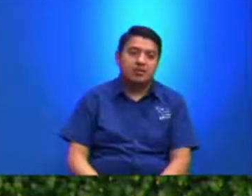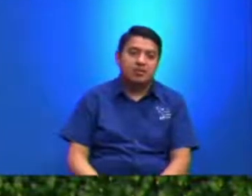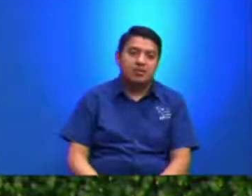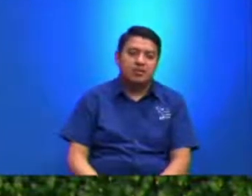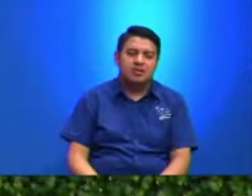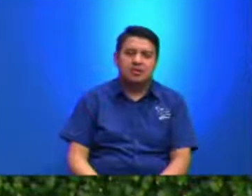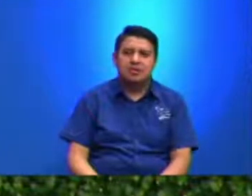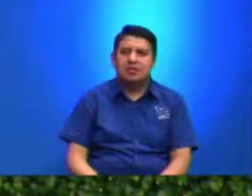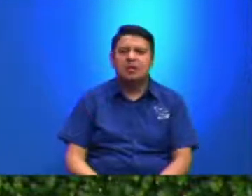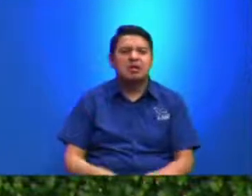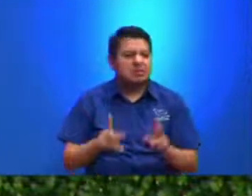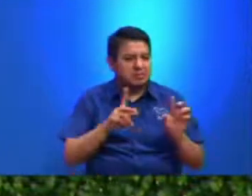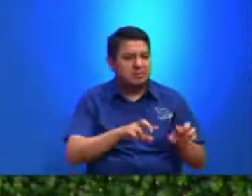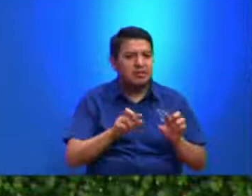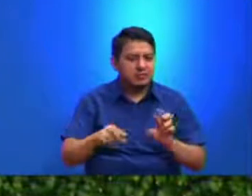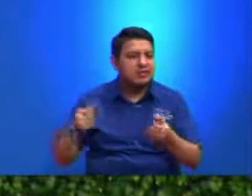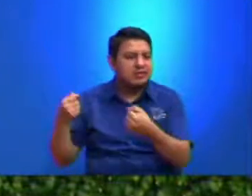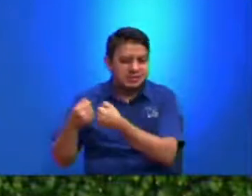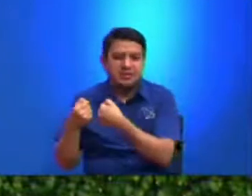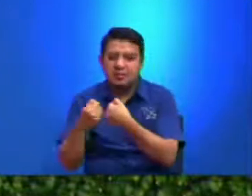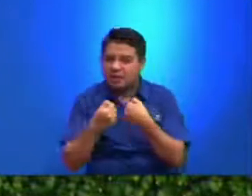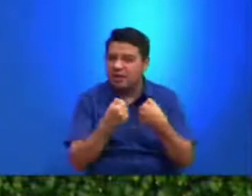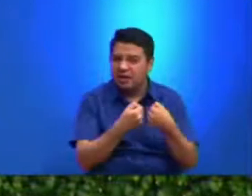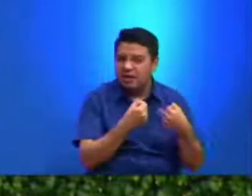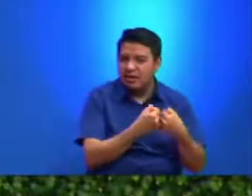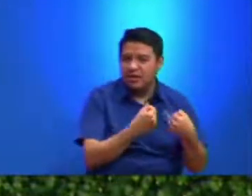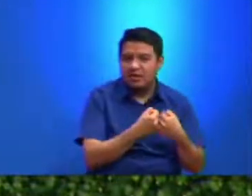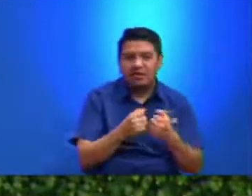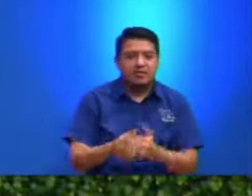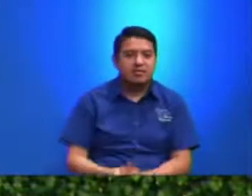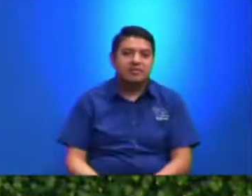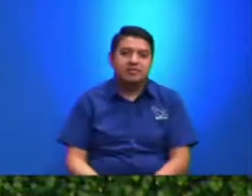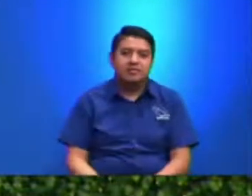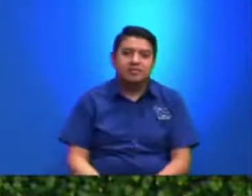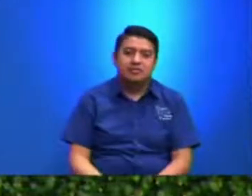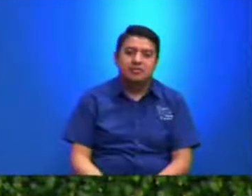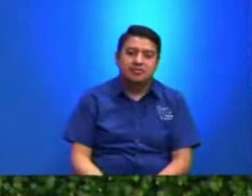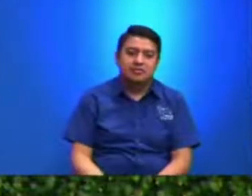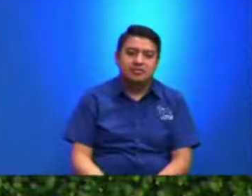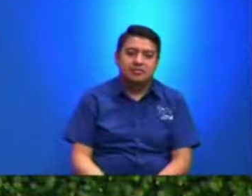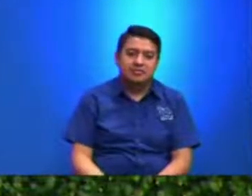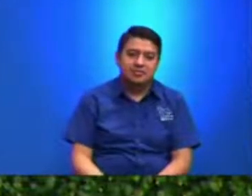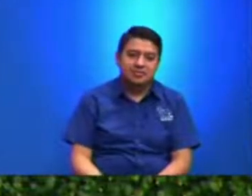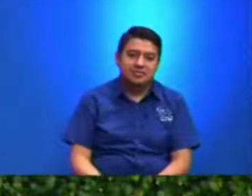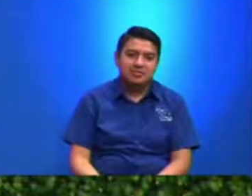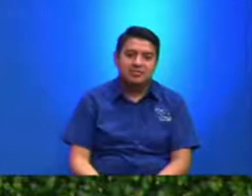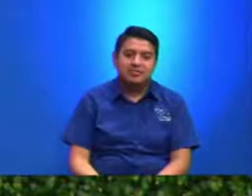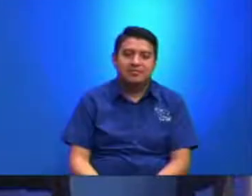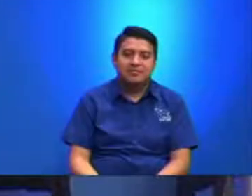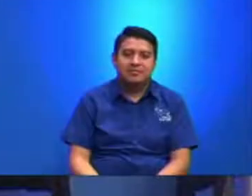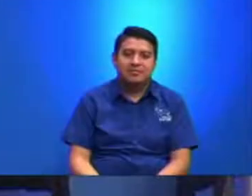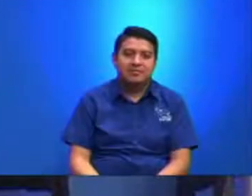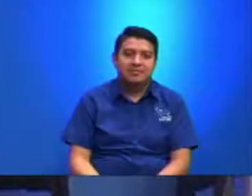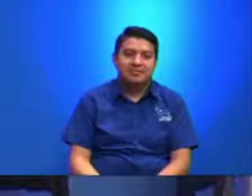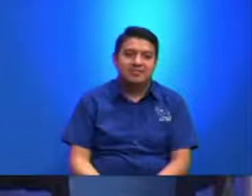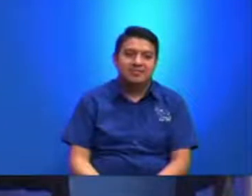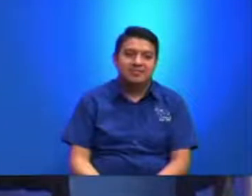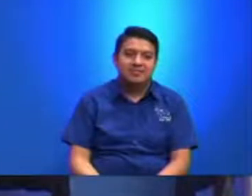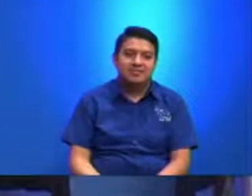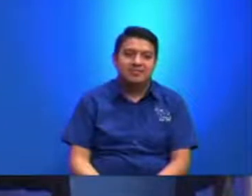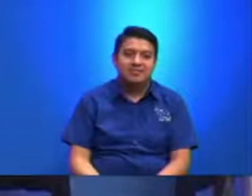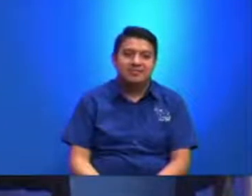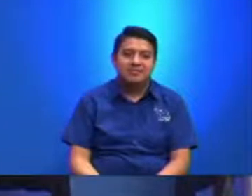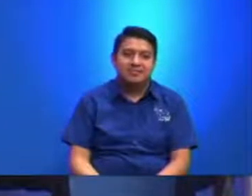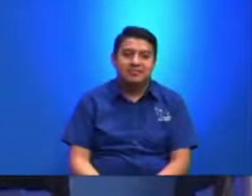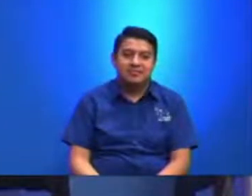Un buen café, ese cafecito. Ah, esta es mi nuera que está ahí, mire. Levante la mano, nuera, que si era. Es